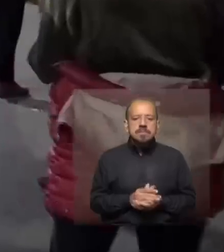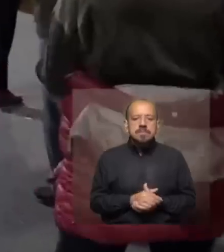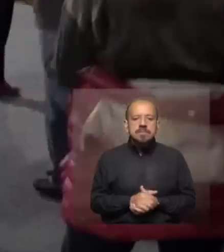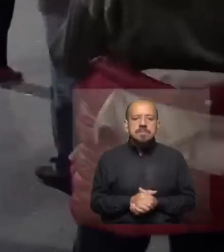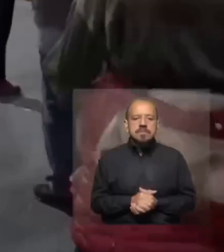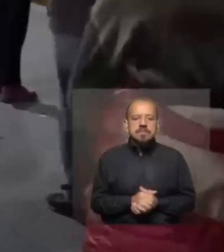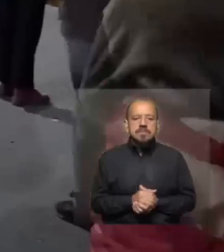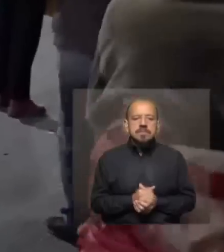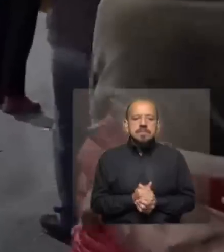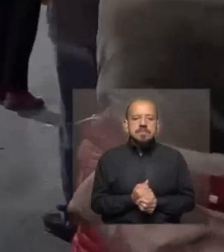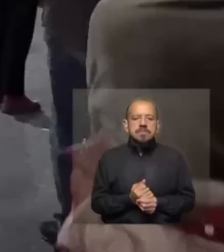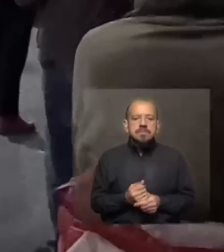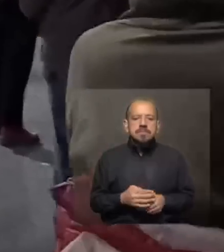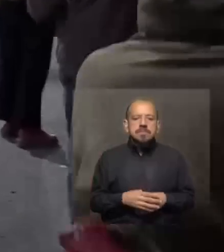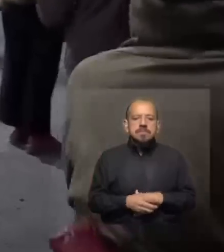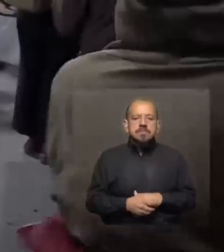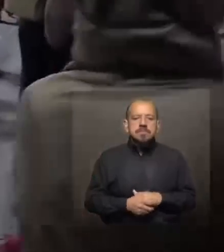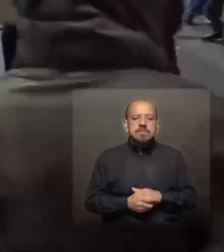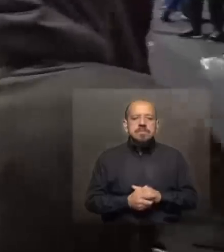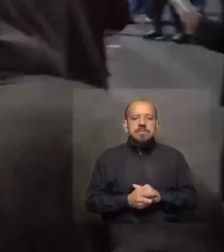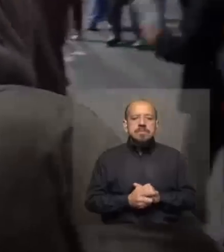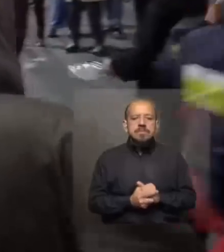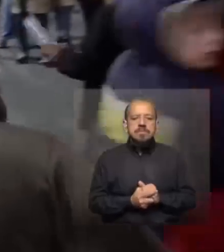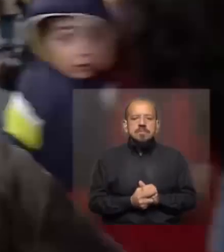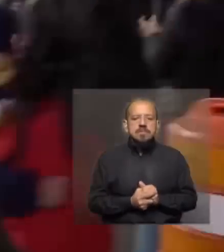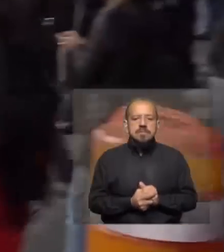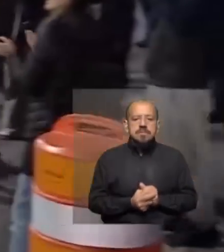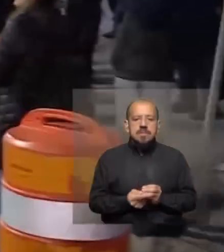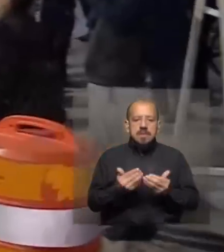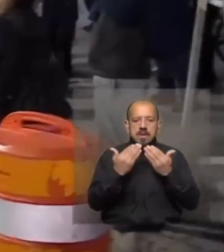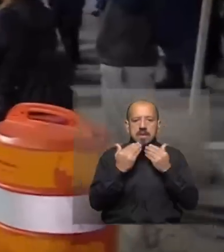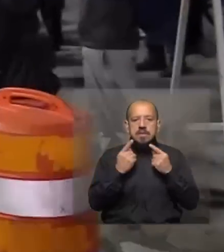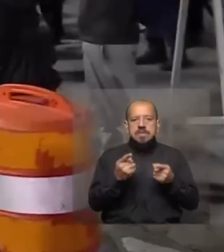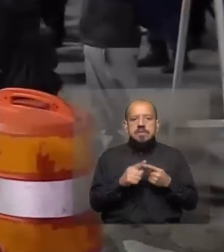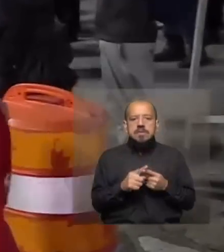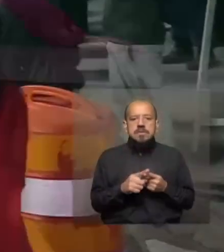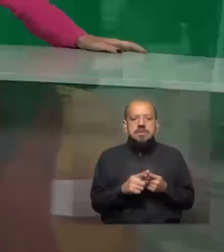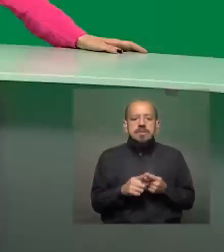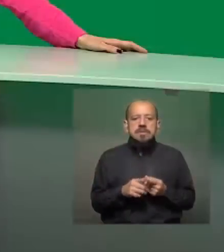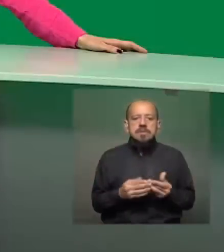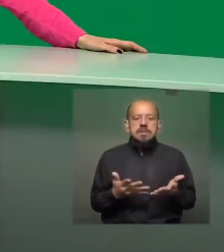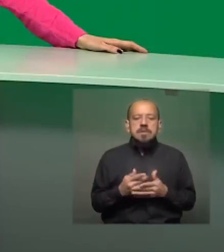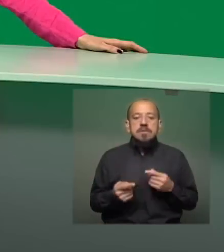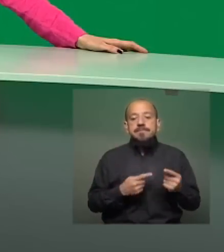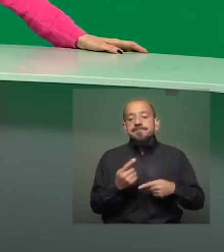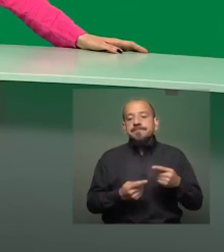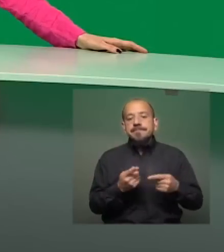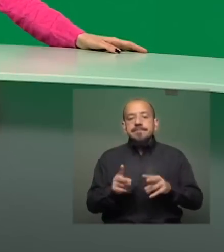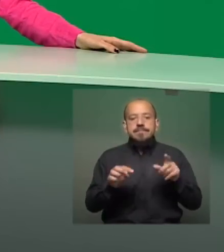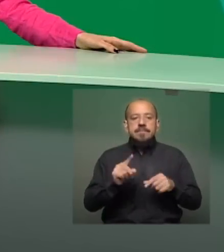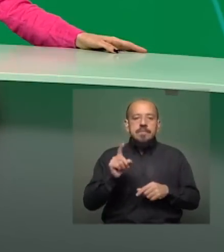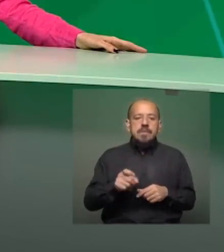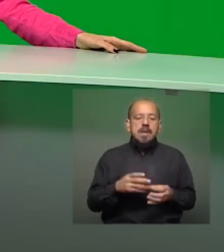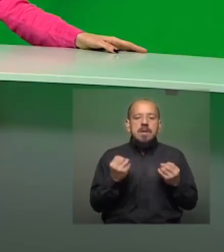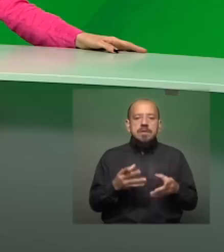ahí las estamos viendo saludamos a Martín y equipo y le agradecemos por este móvil y vamos a seguir en este tema del agua